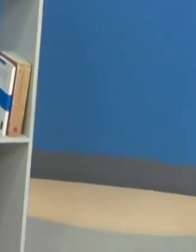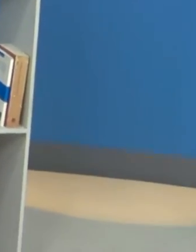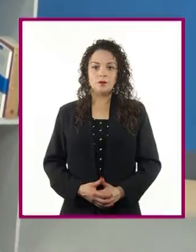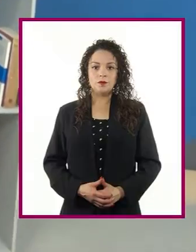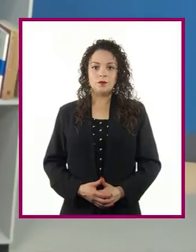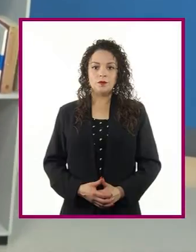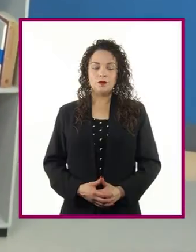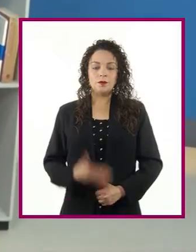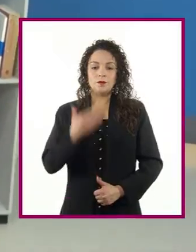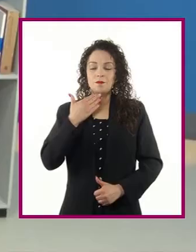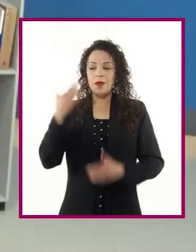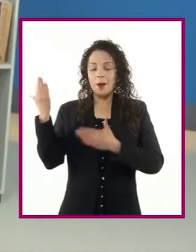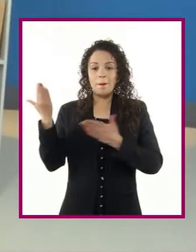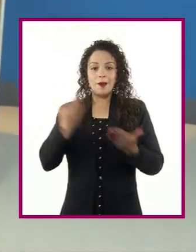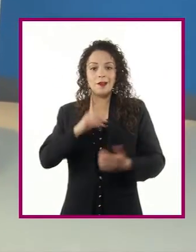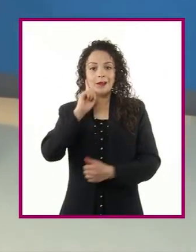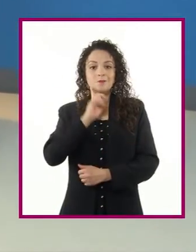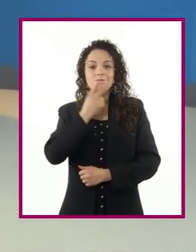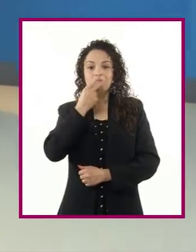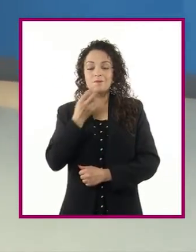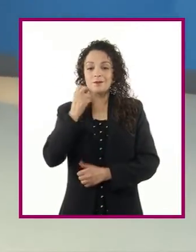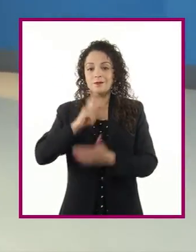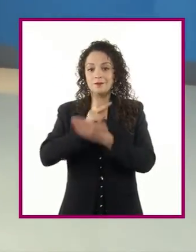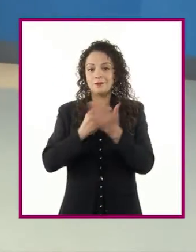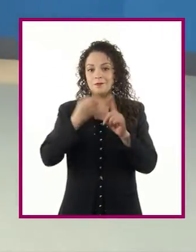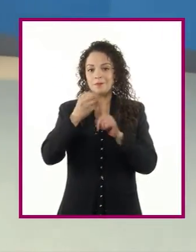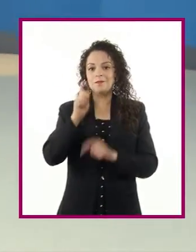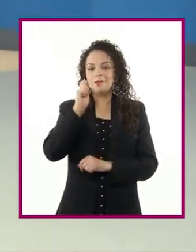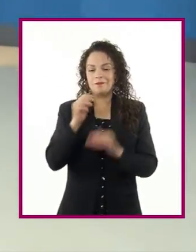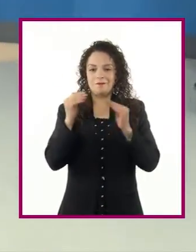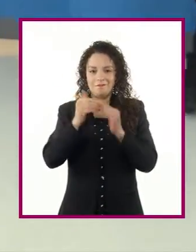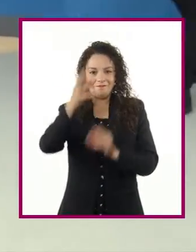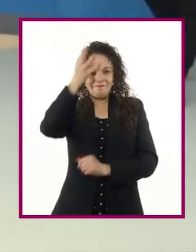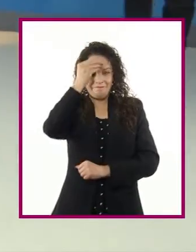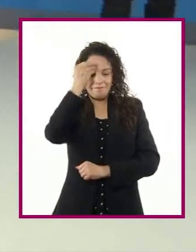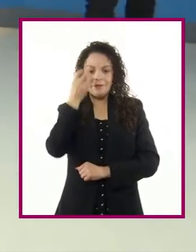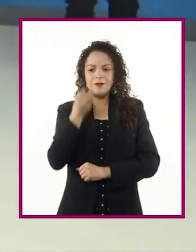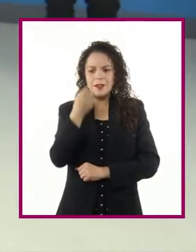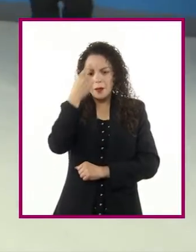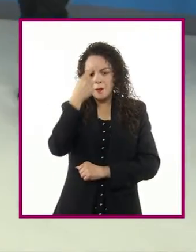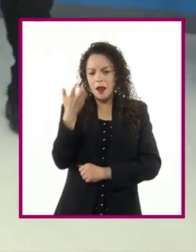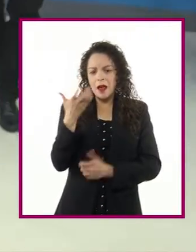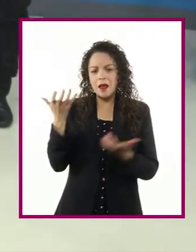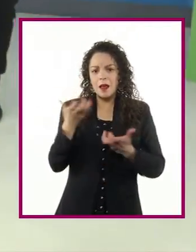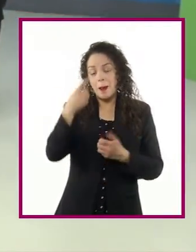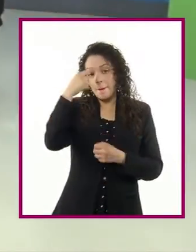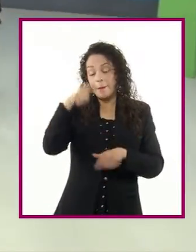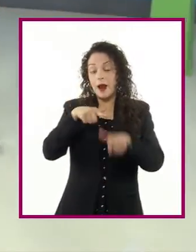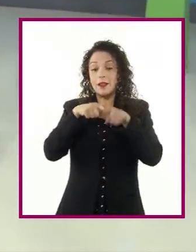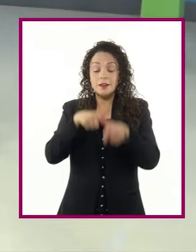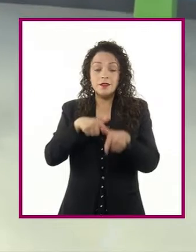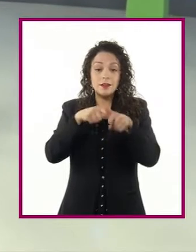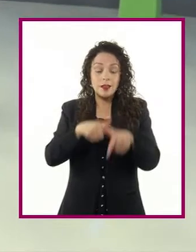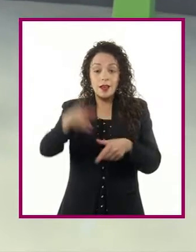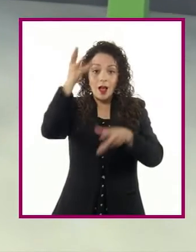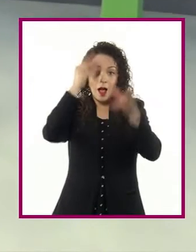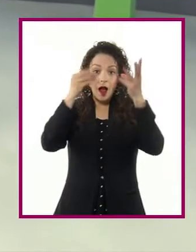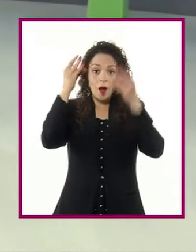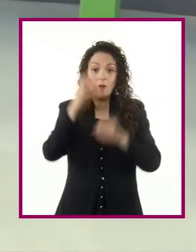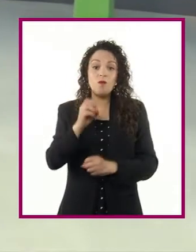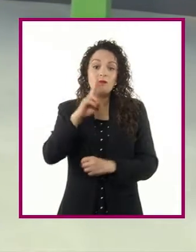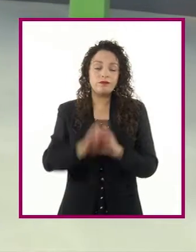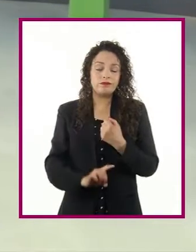Bienvenidas y bienvenidos a una sesión más de Aprende en Casa, la estrategia diseñada para que continúen con su aprendizaje en este periodo de